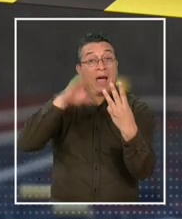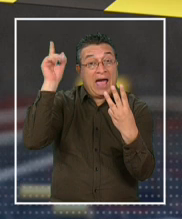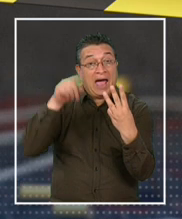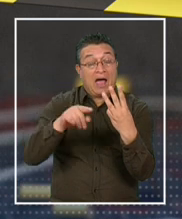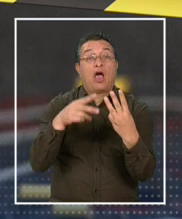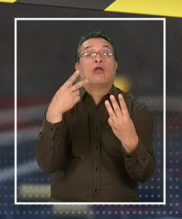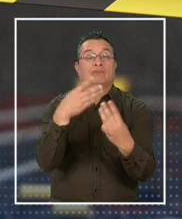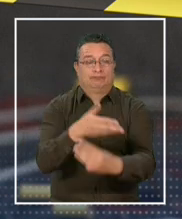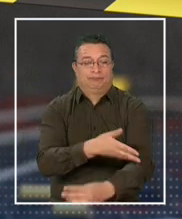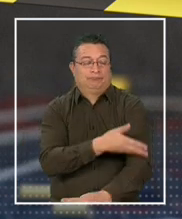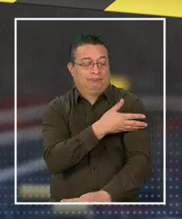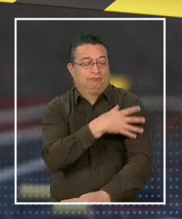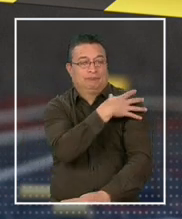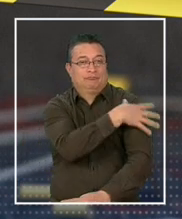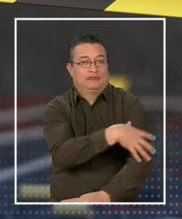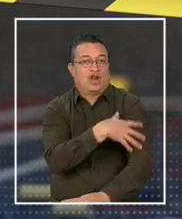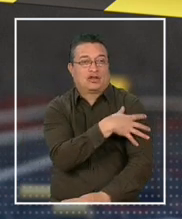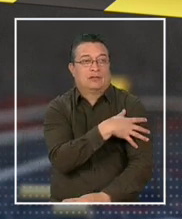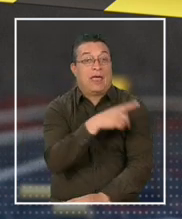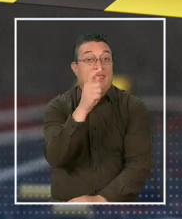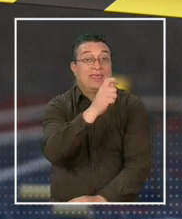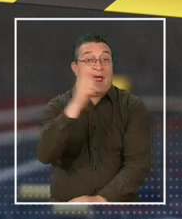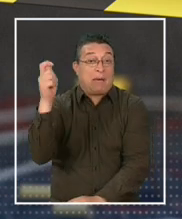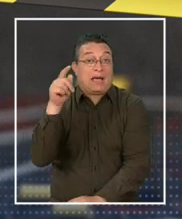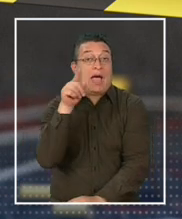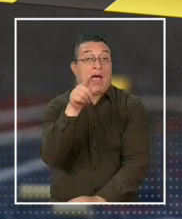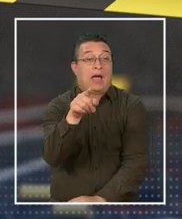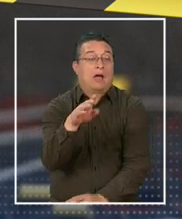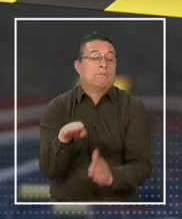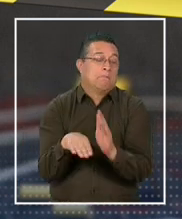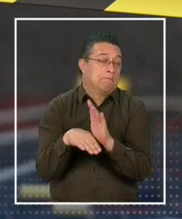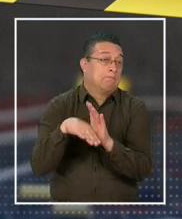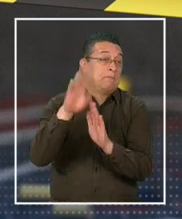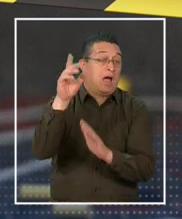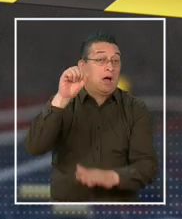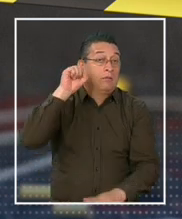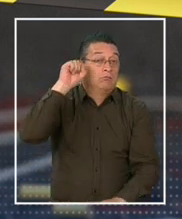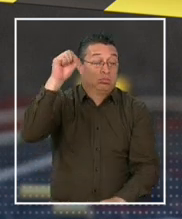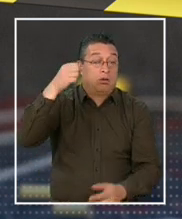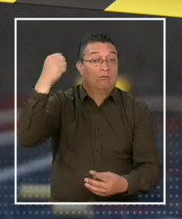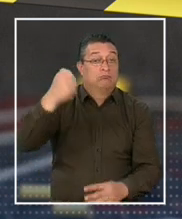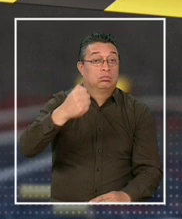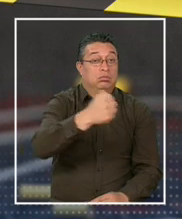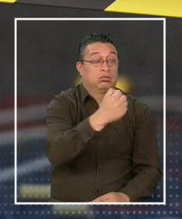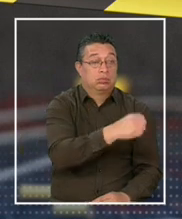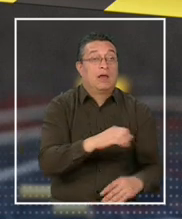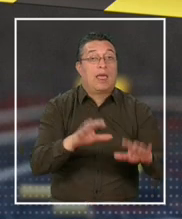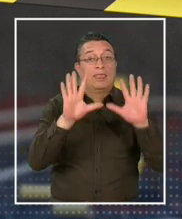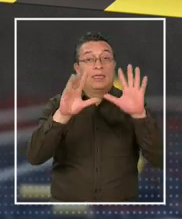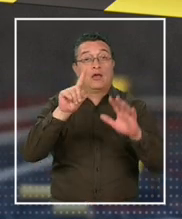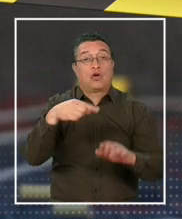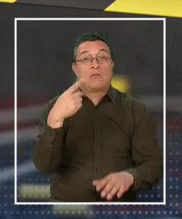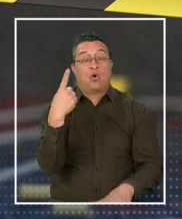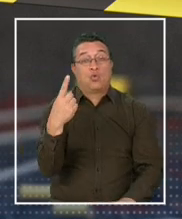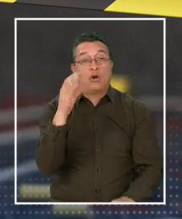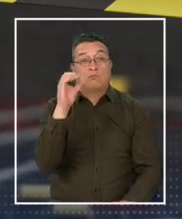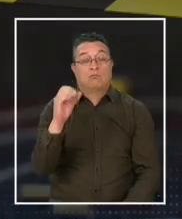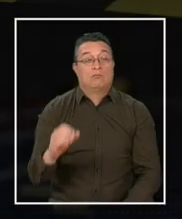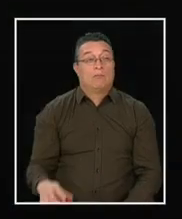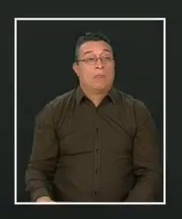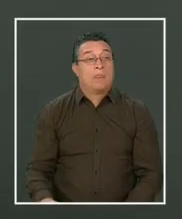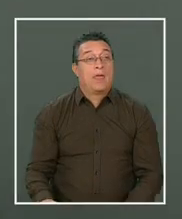se ubican en esa macrozona, siendo Tarapacá la que cuenta con la mayor tasa de homicidios del país, con 10,1.